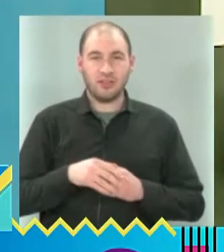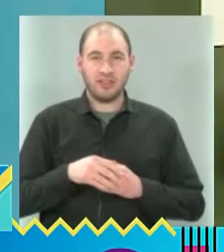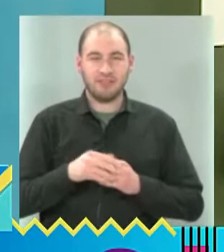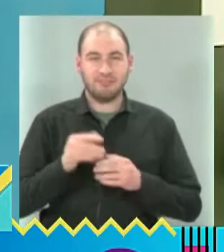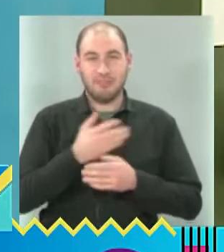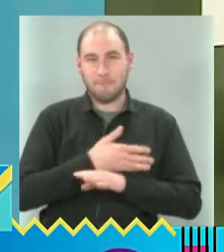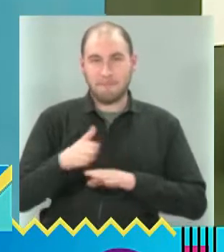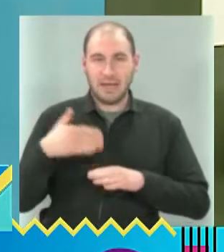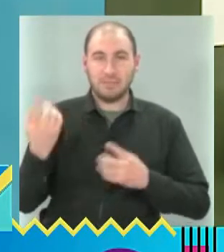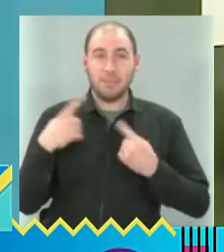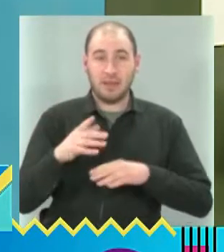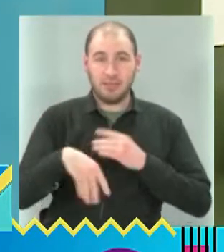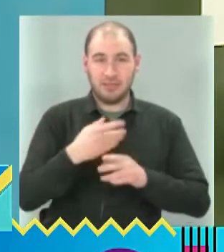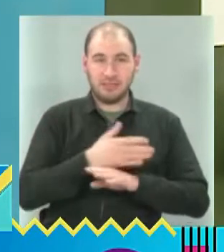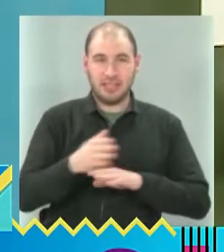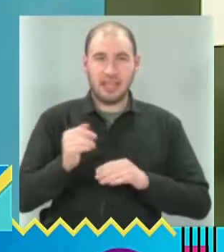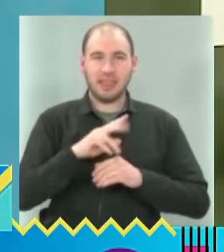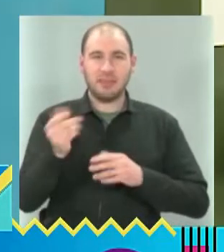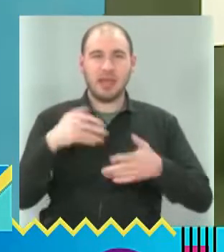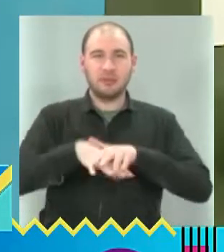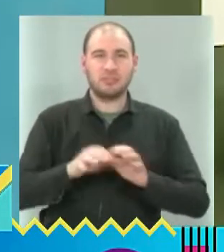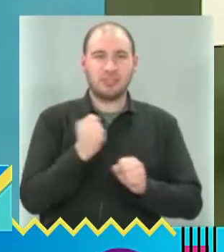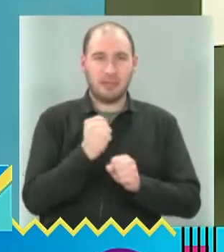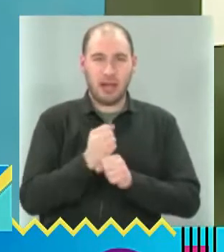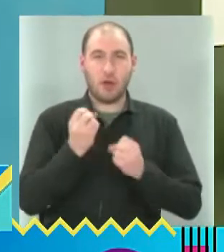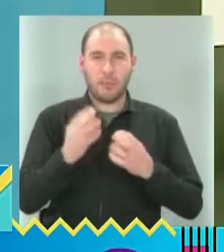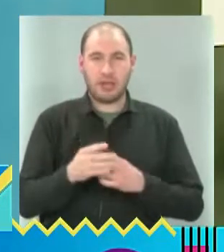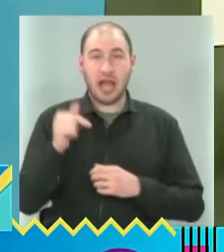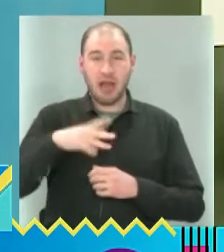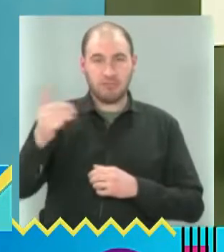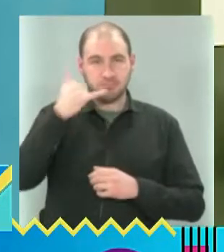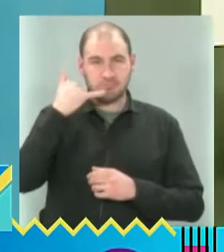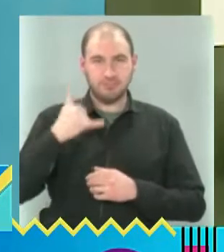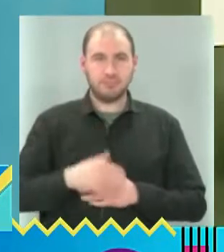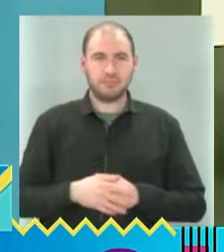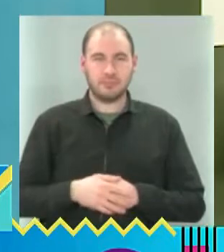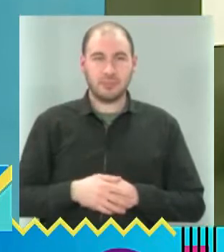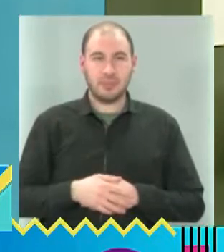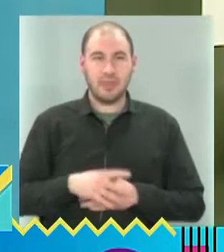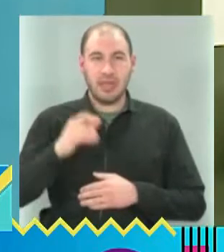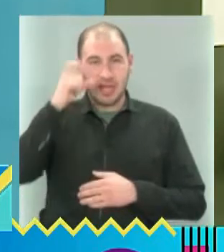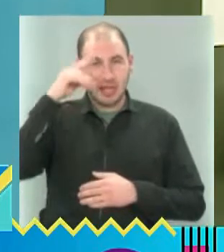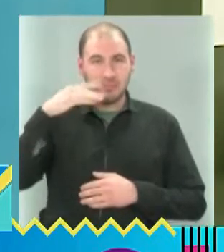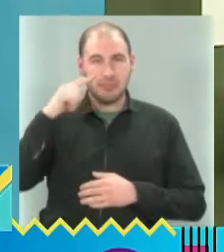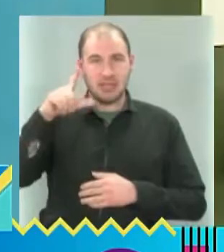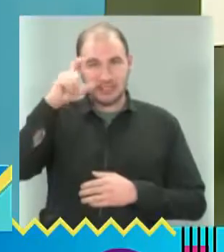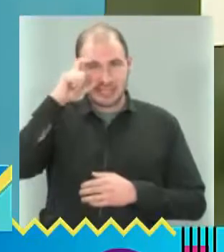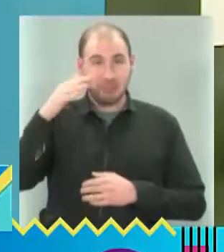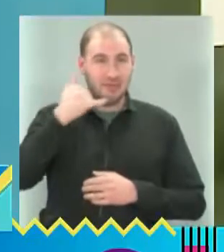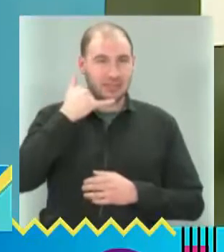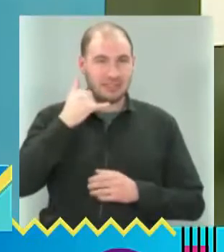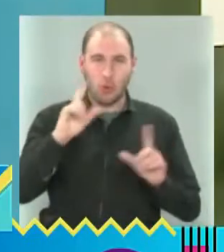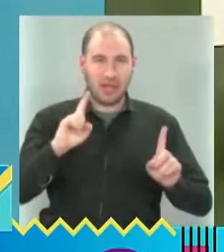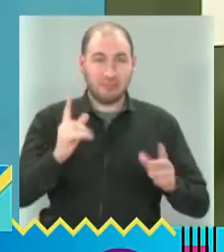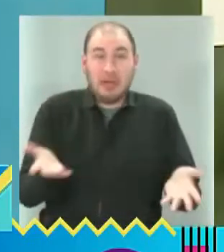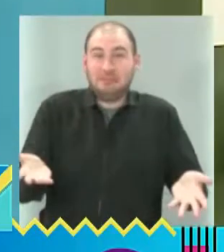más allá, pero vamos a retomar ahora lo que tiene que ver con inclusión laboral, porque tenemos en comunicación telefónica a Emilce Vega. Me están avisando que no me... Bueno,